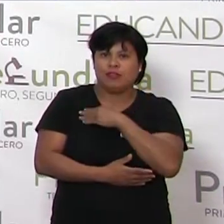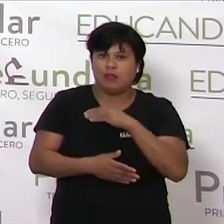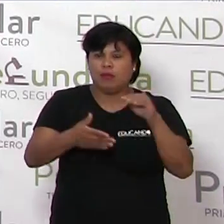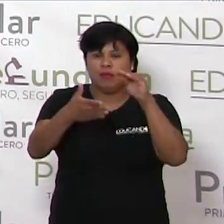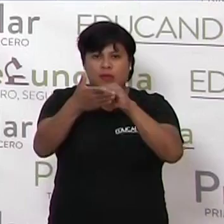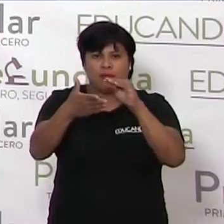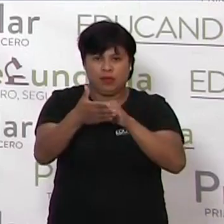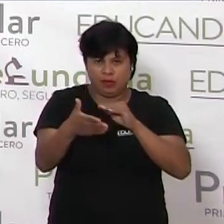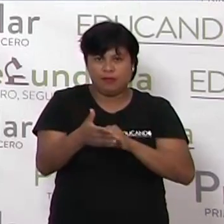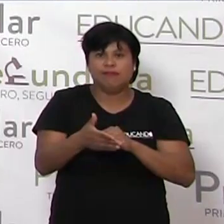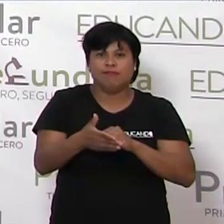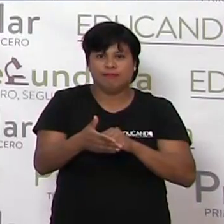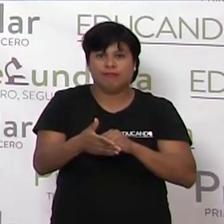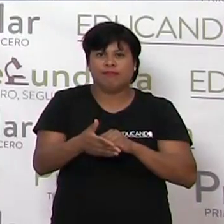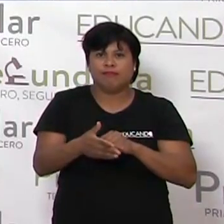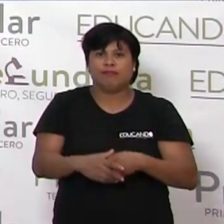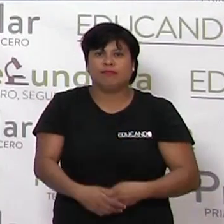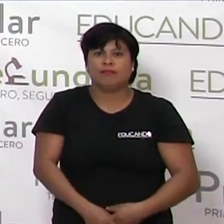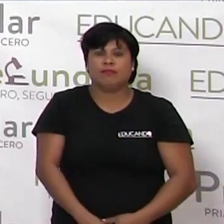voy a colocar.